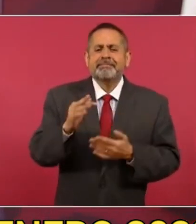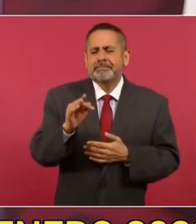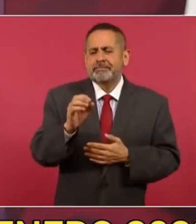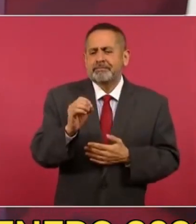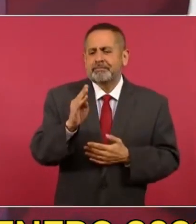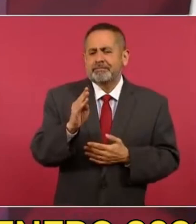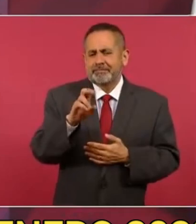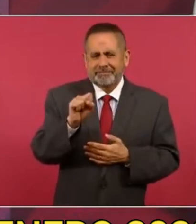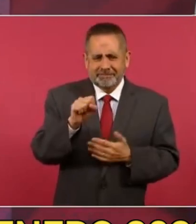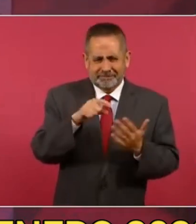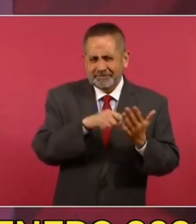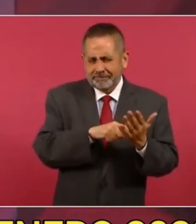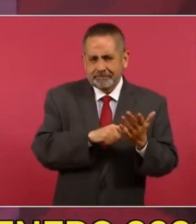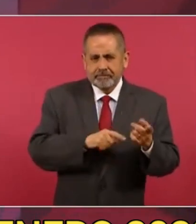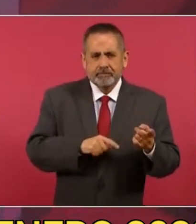mexicanos,